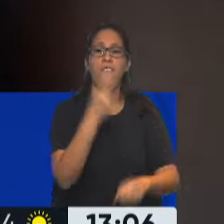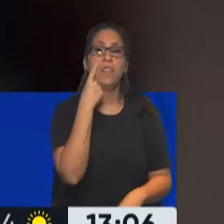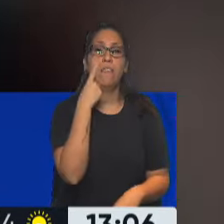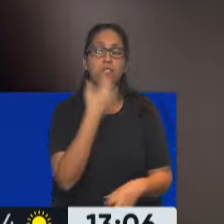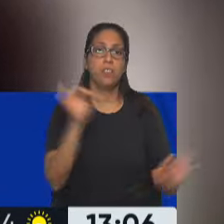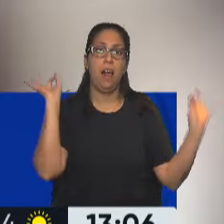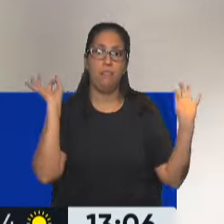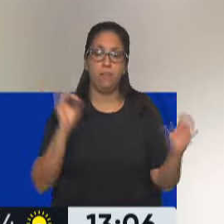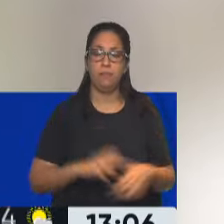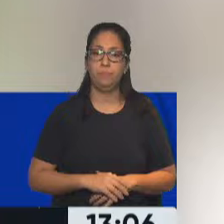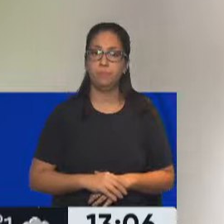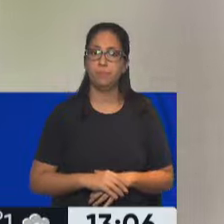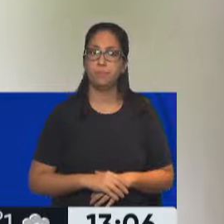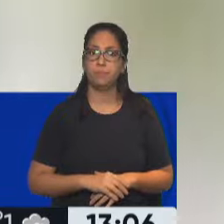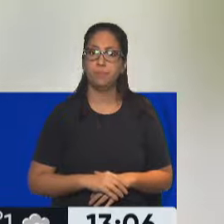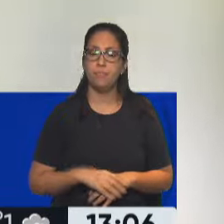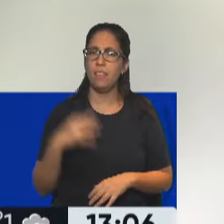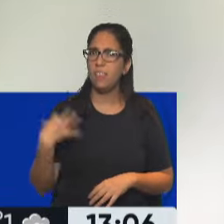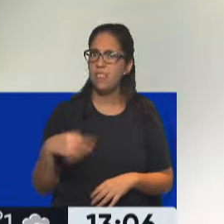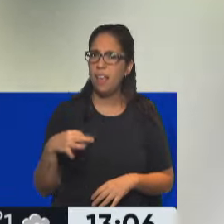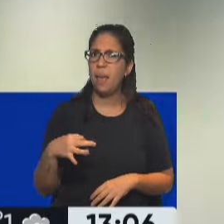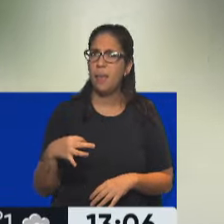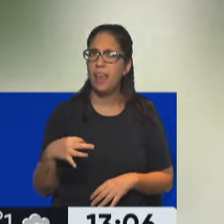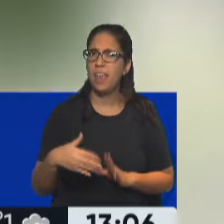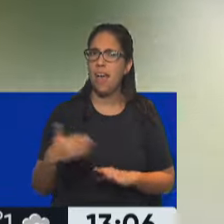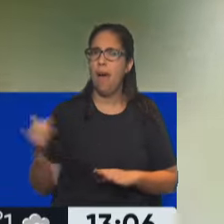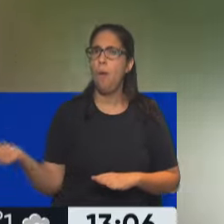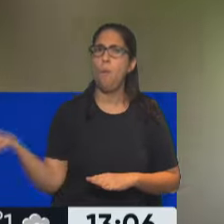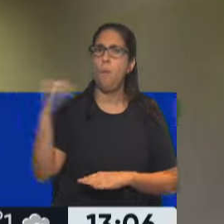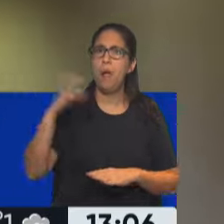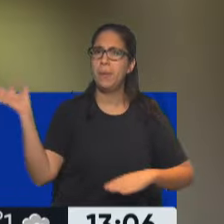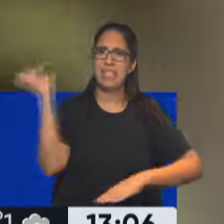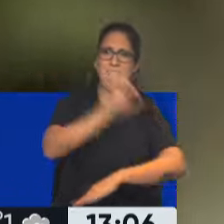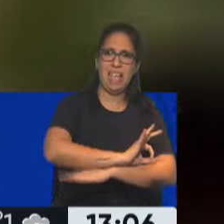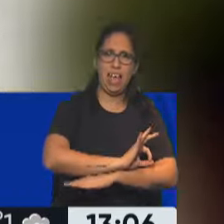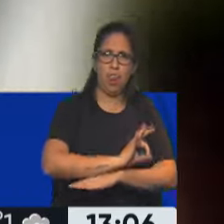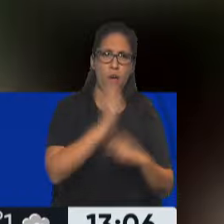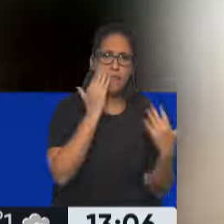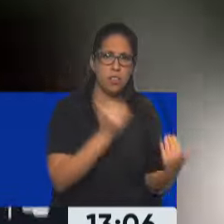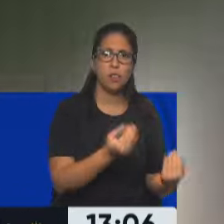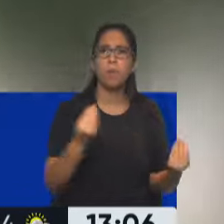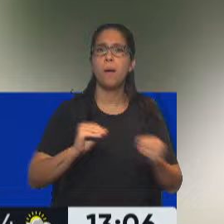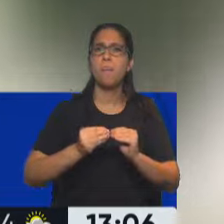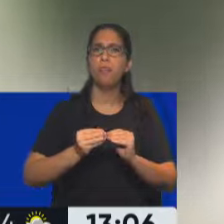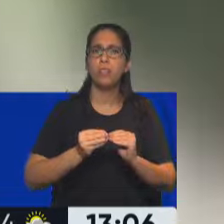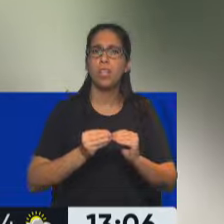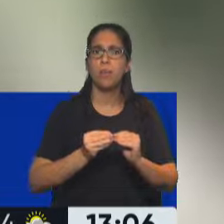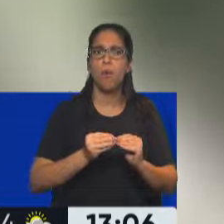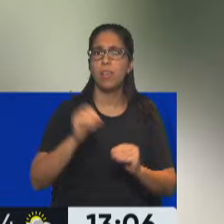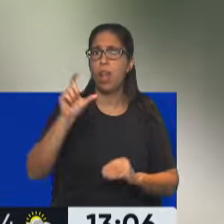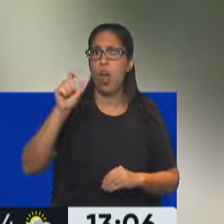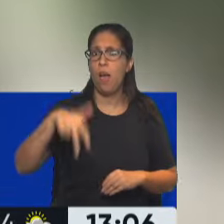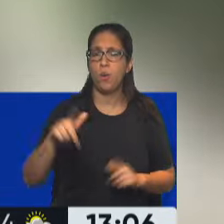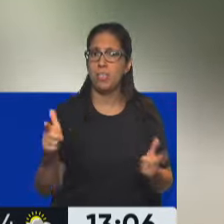habría que empezar o o o ver todo desde cero de vuelta teniendo en cuenta que no está claro el móvil y no aparece